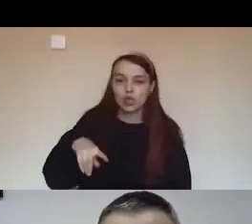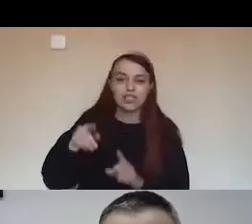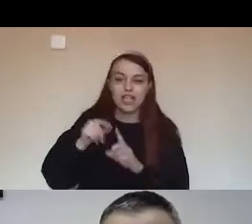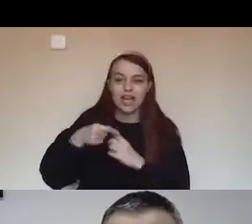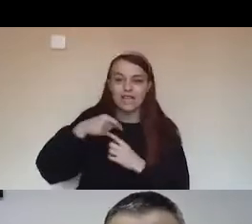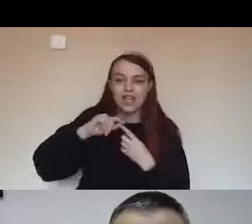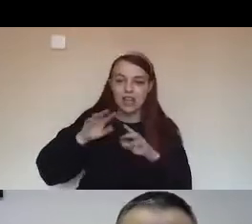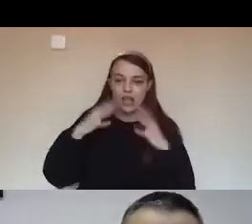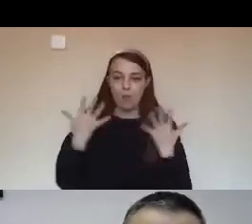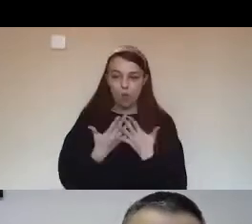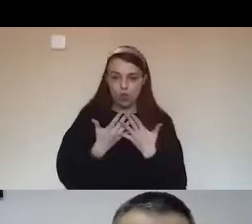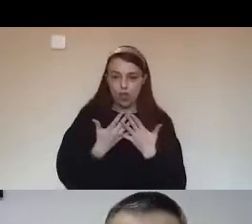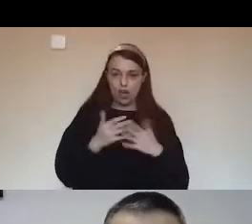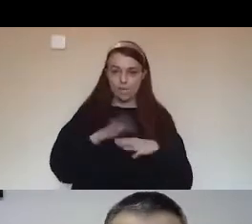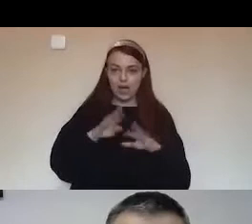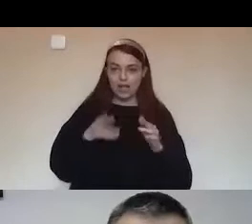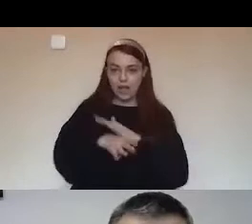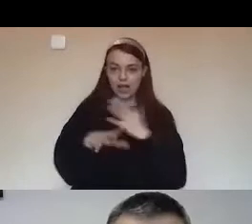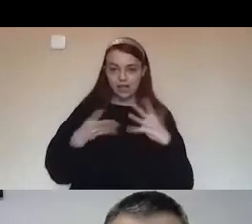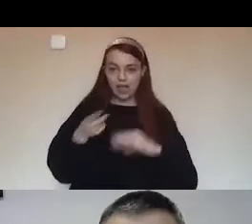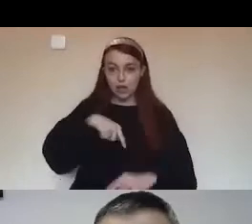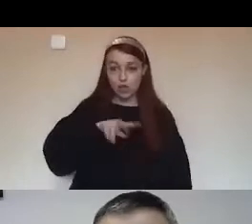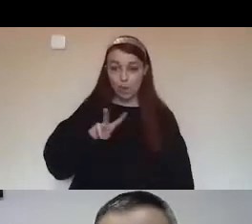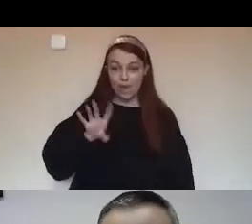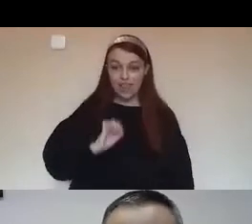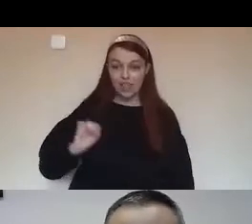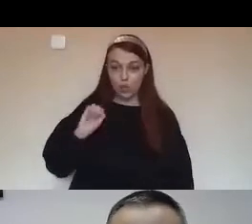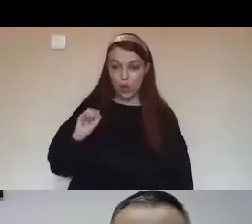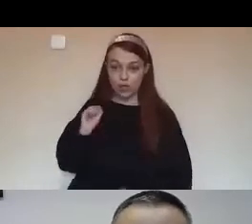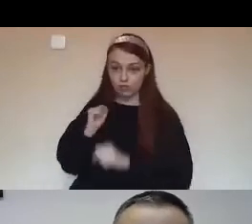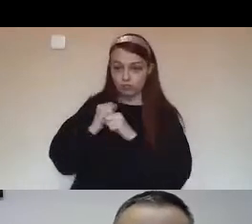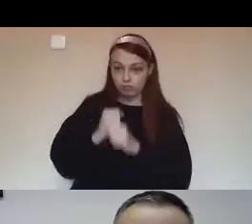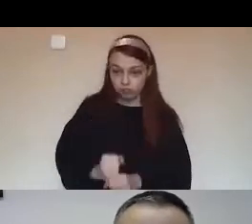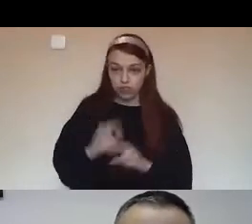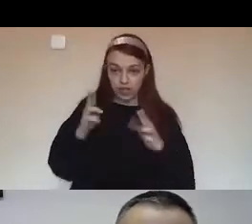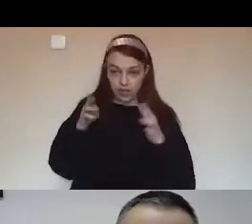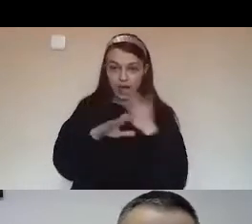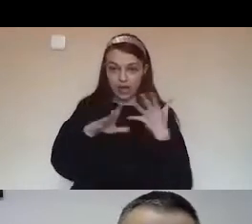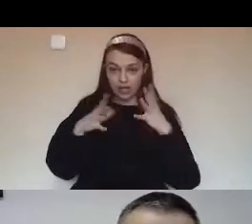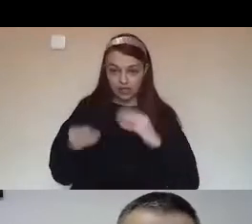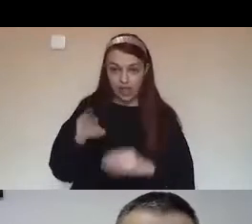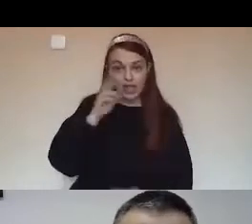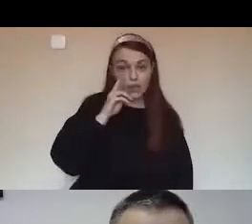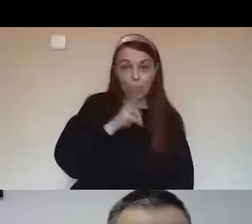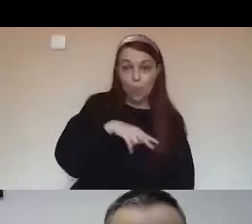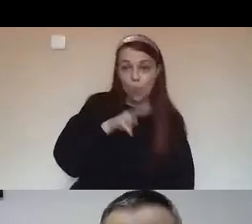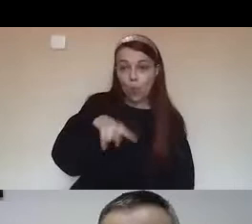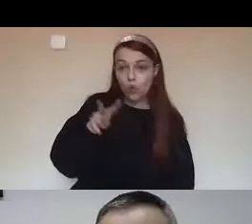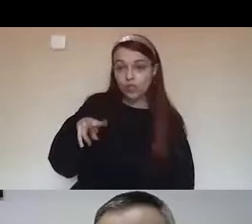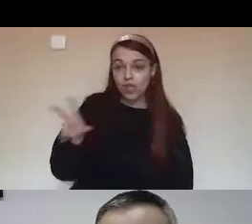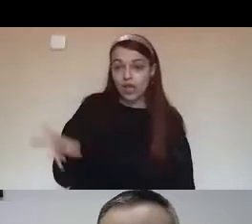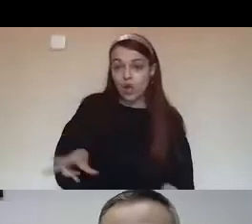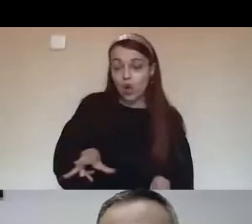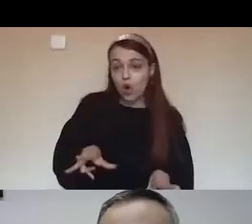accesibilidad. Tenemos una trayectoria de 25 años en esto y la museología social, que